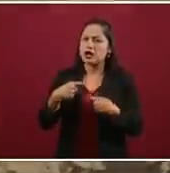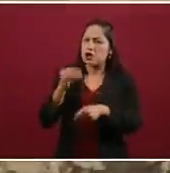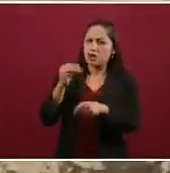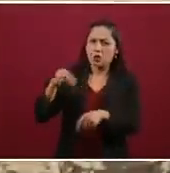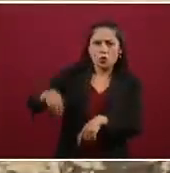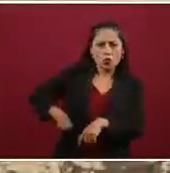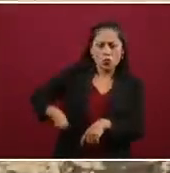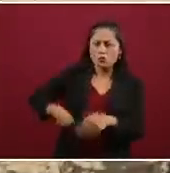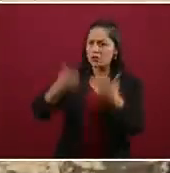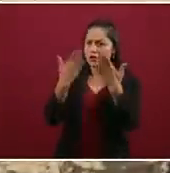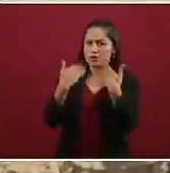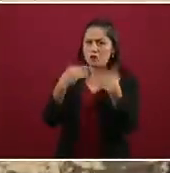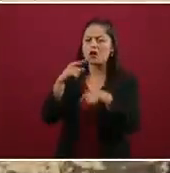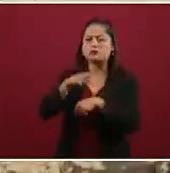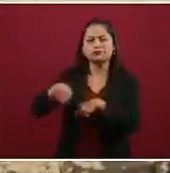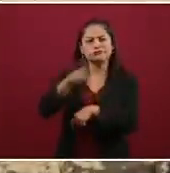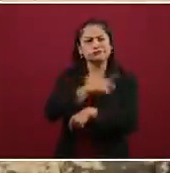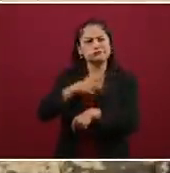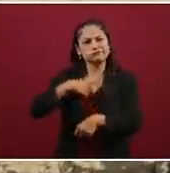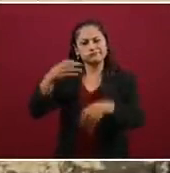culpado.